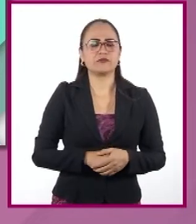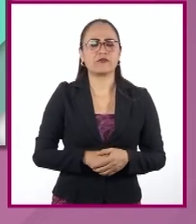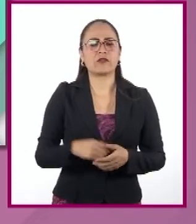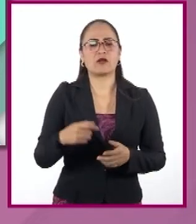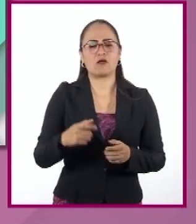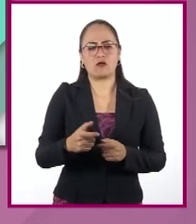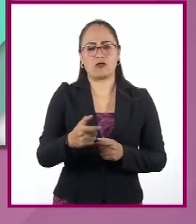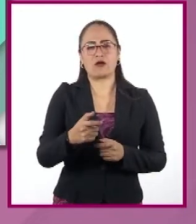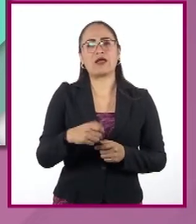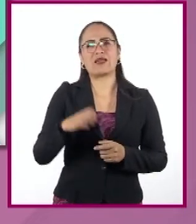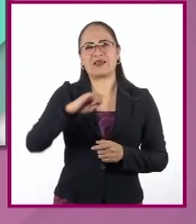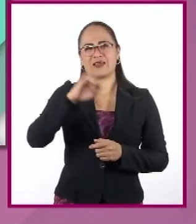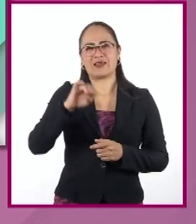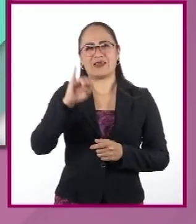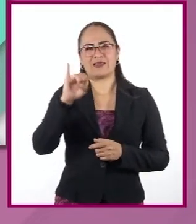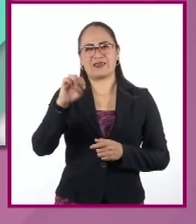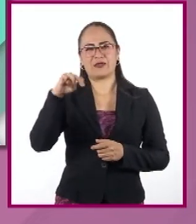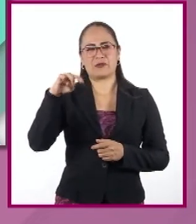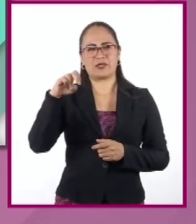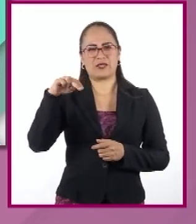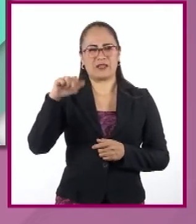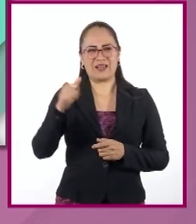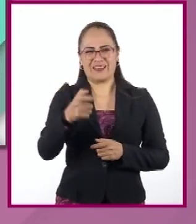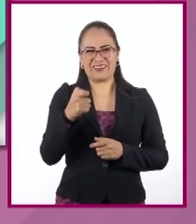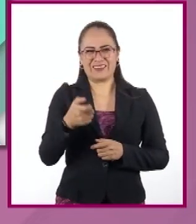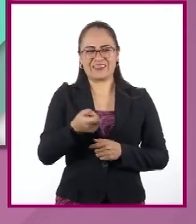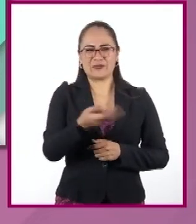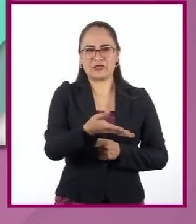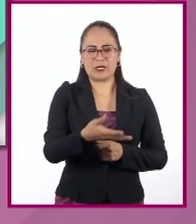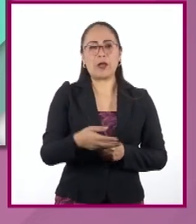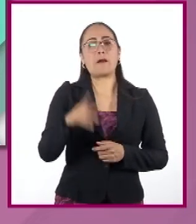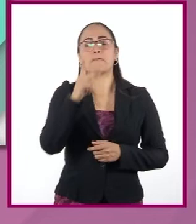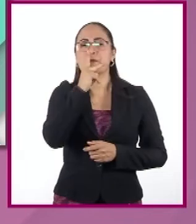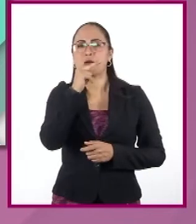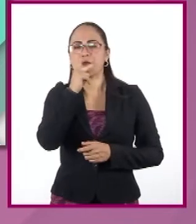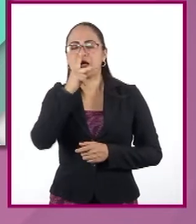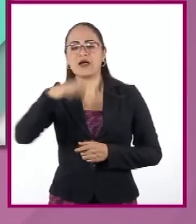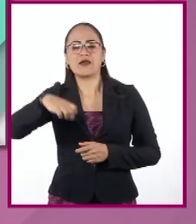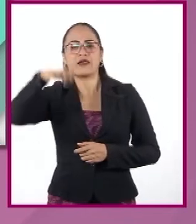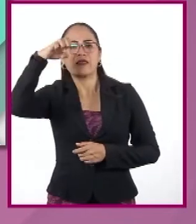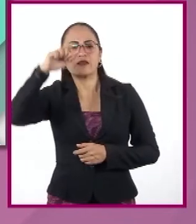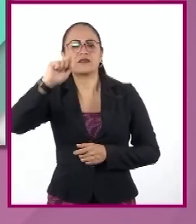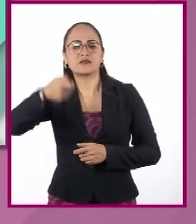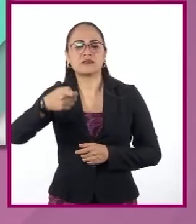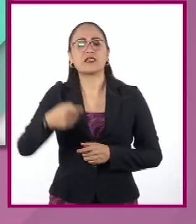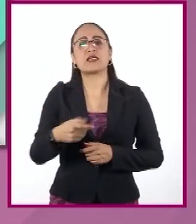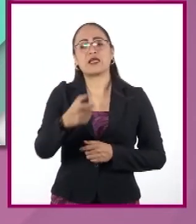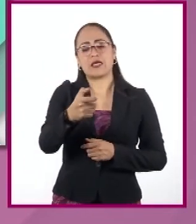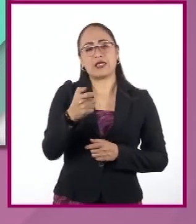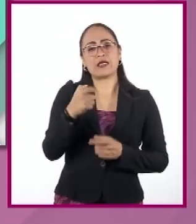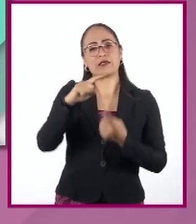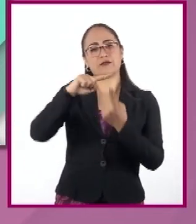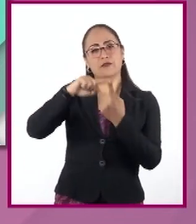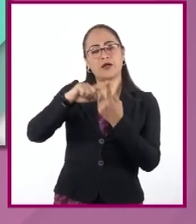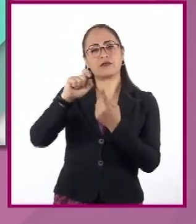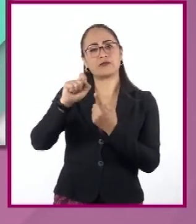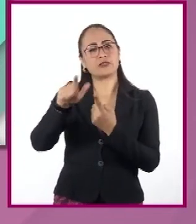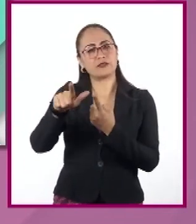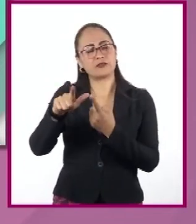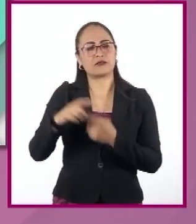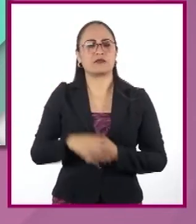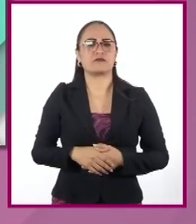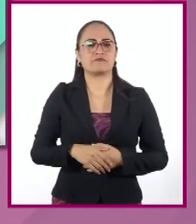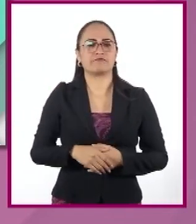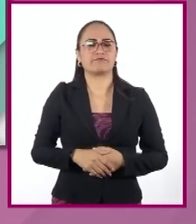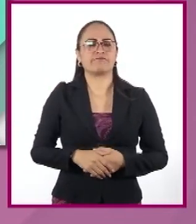X la edad de Jimena, entonces la edad del papá sería X más 27.